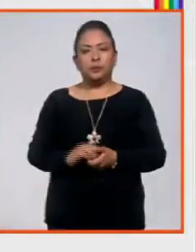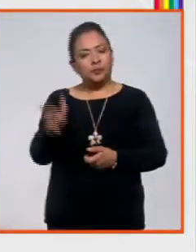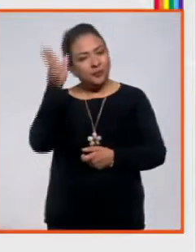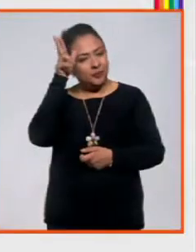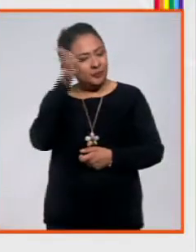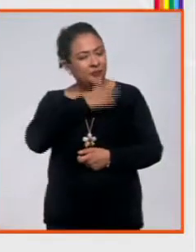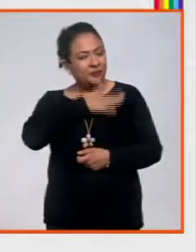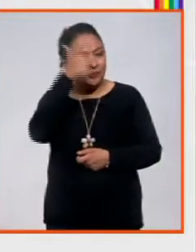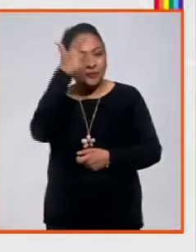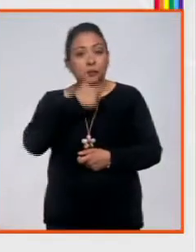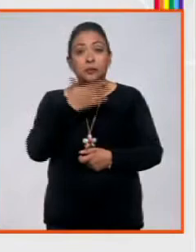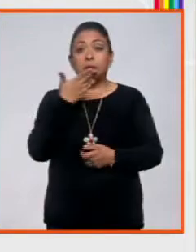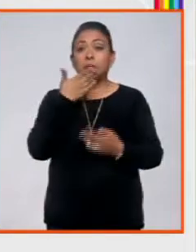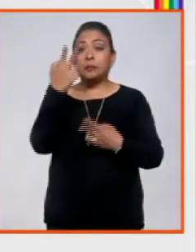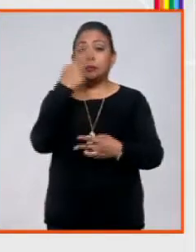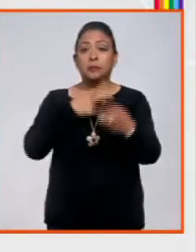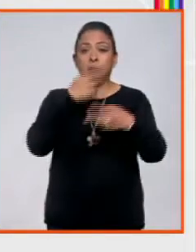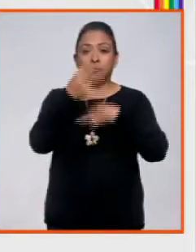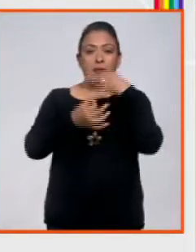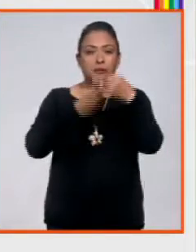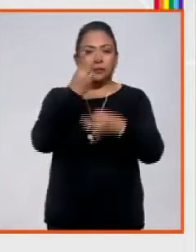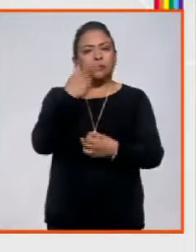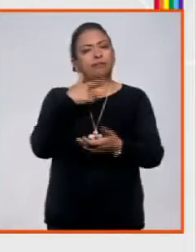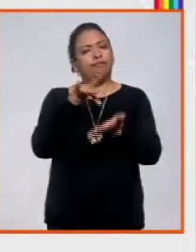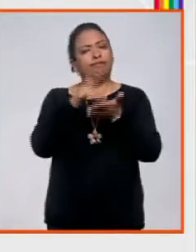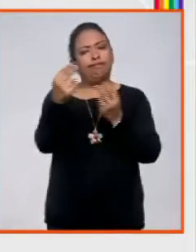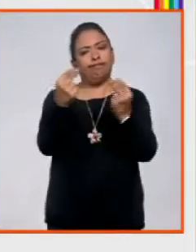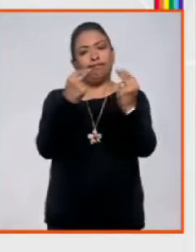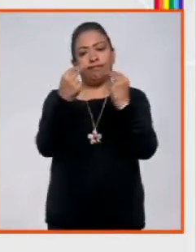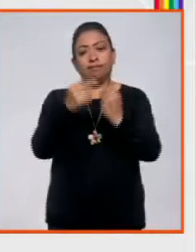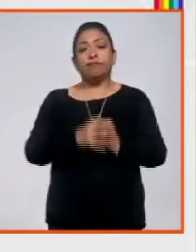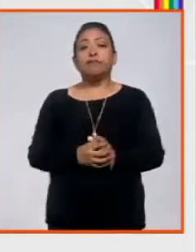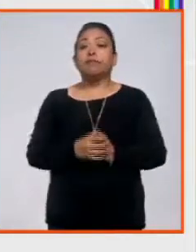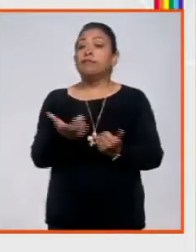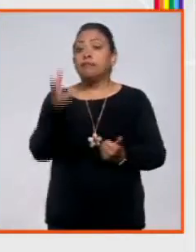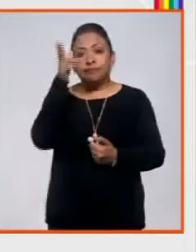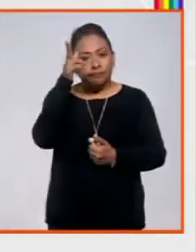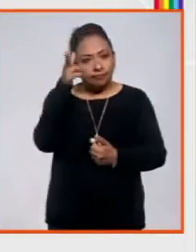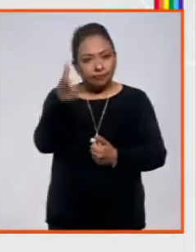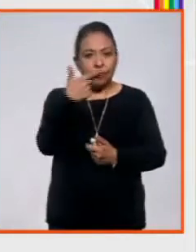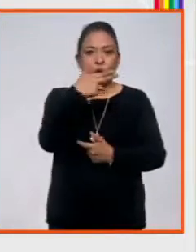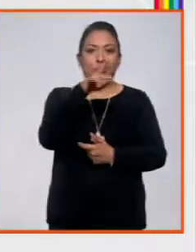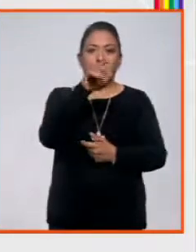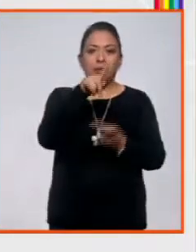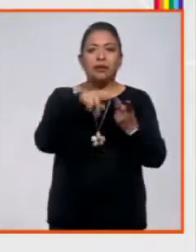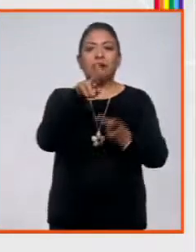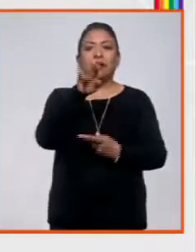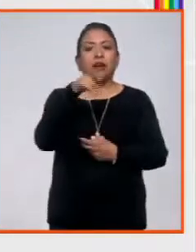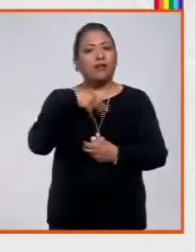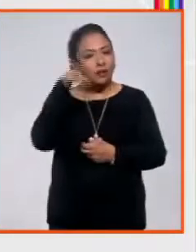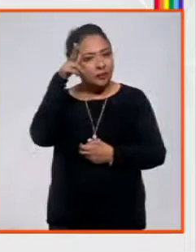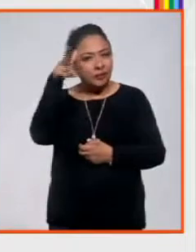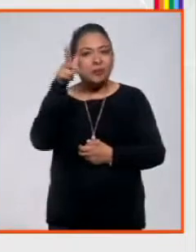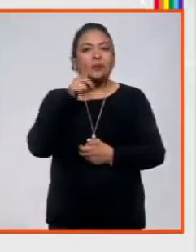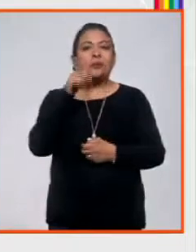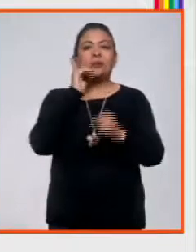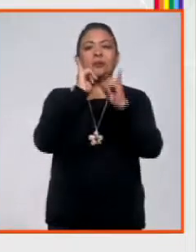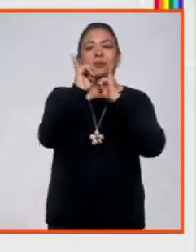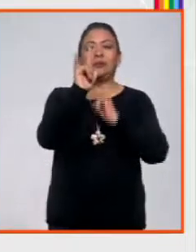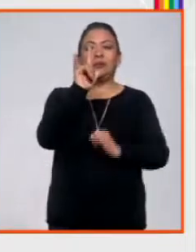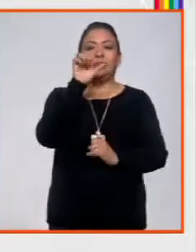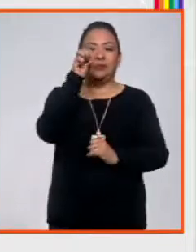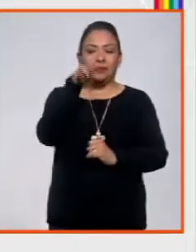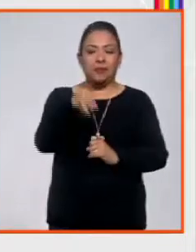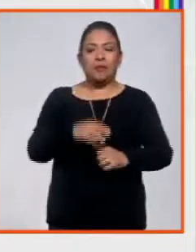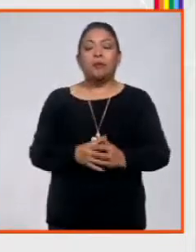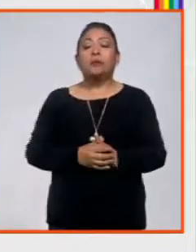hola qué tal muy buenas noches bienvenidos a noticias 22 gracias por estar con nosotros qué tal woman sin rafa hola laura regis en la interpretación de lengua de